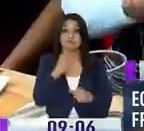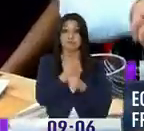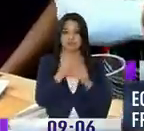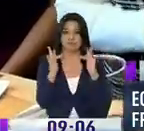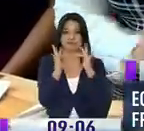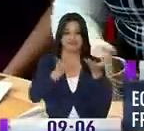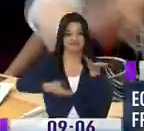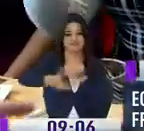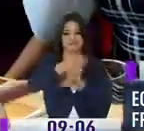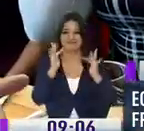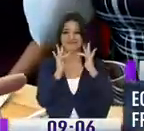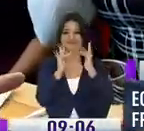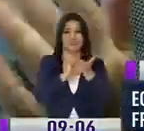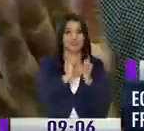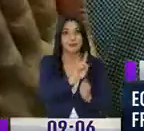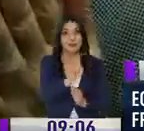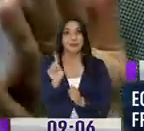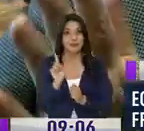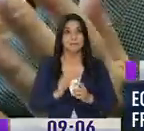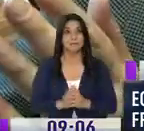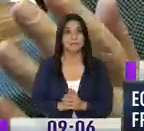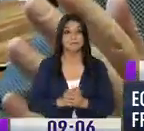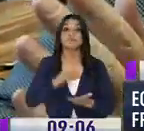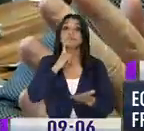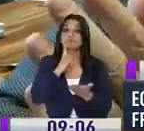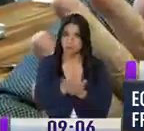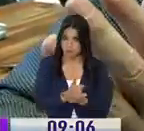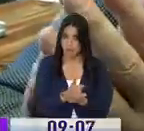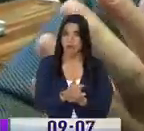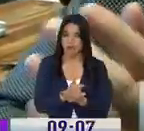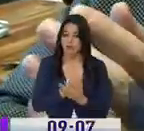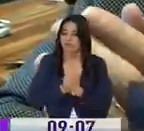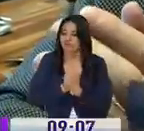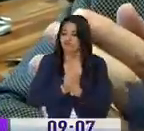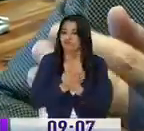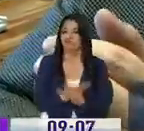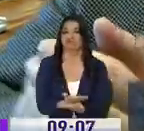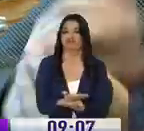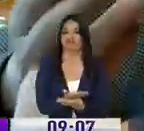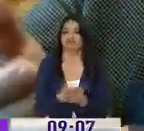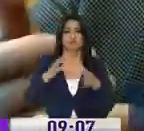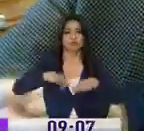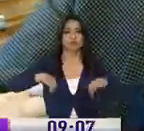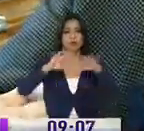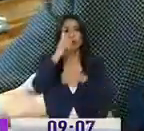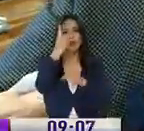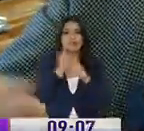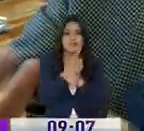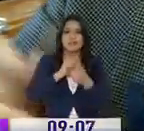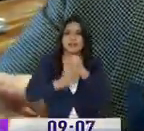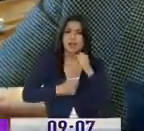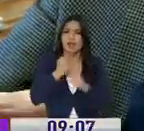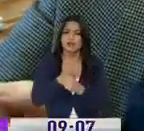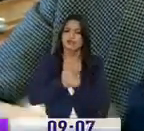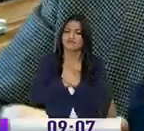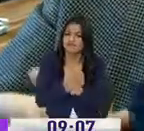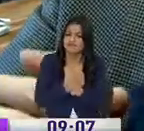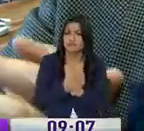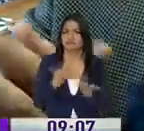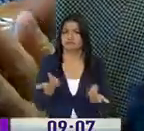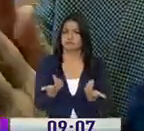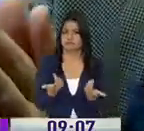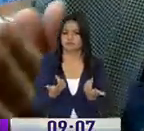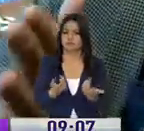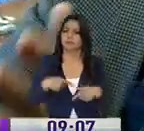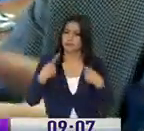conexión que existe con cada uno. Sin duda, Javi, expresar el cariño. Una vez al año es bueno darnos cariño, no solamente en el